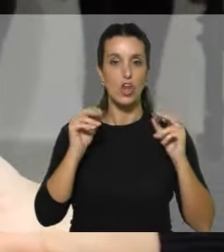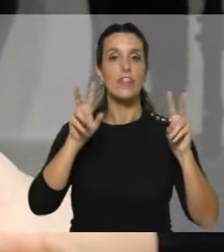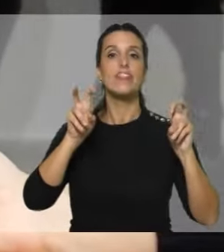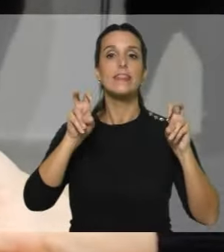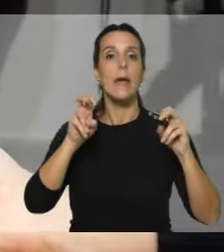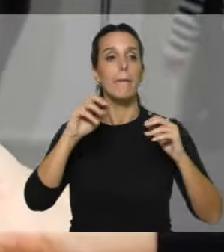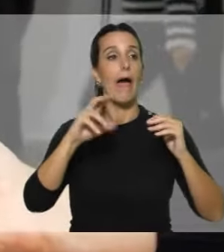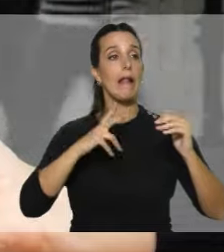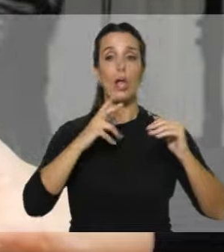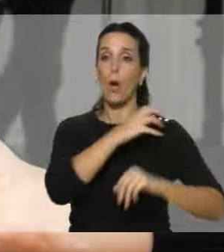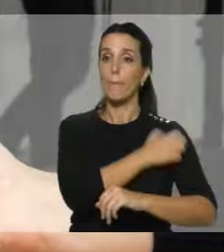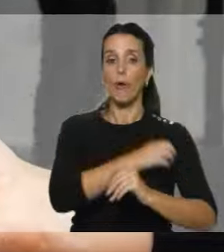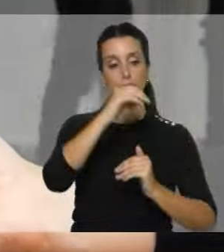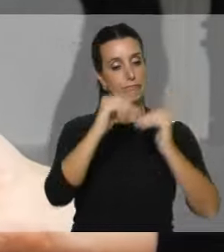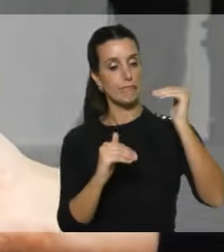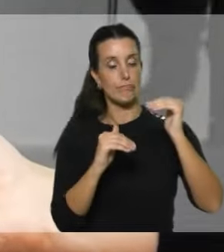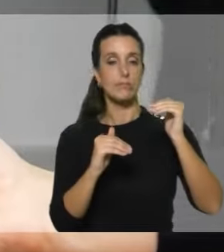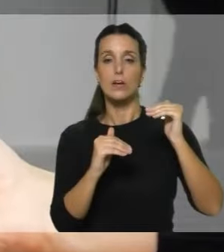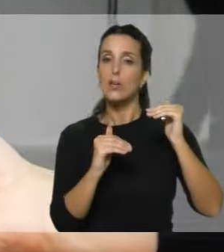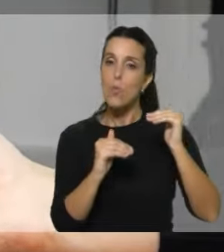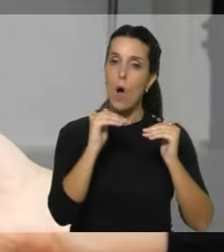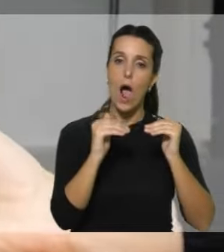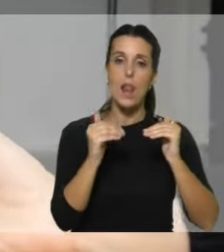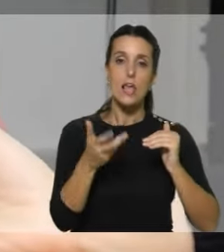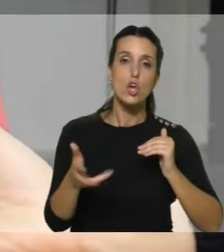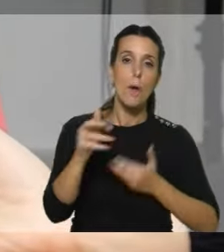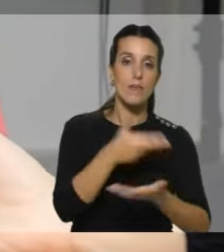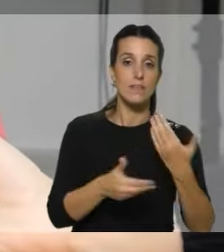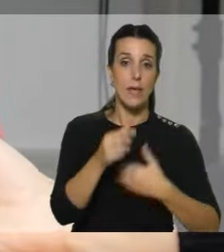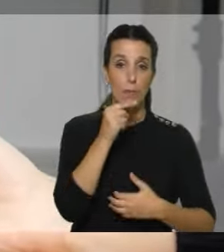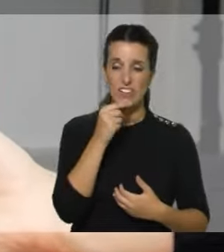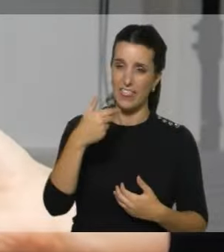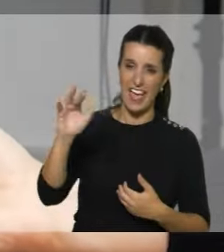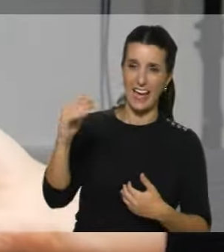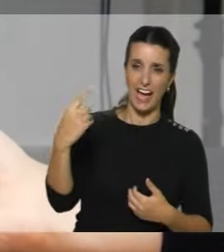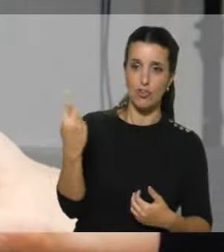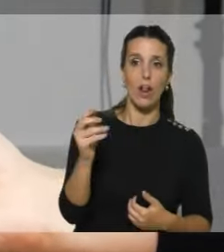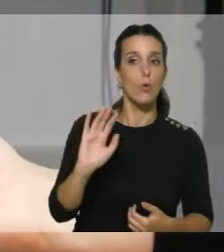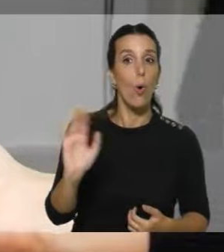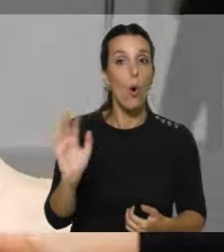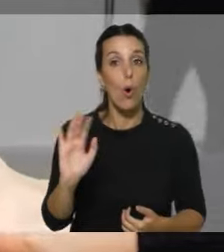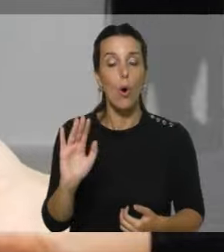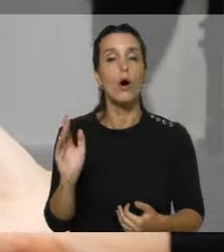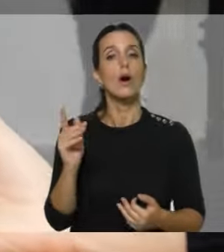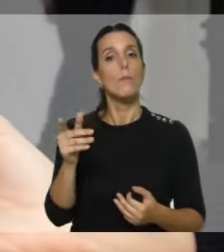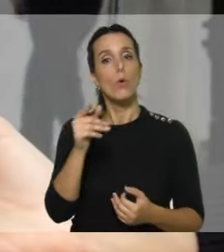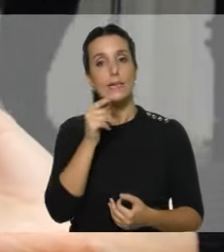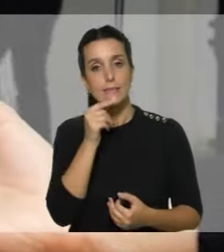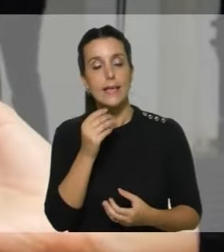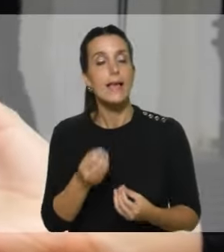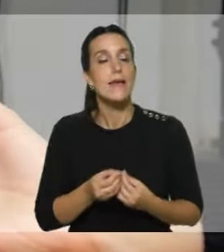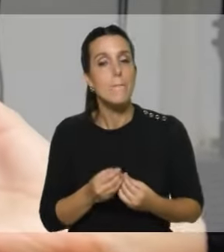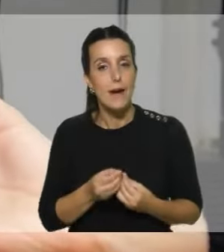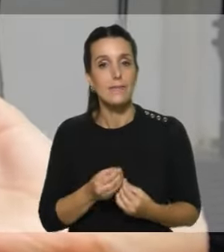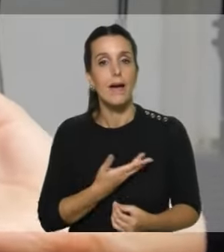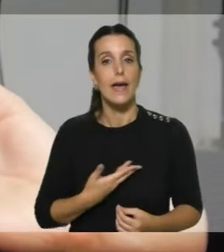y aumentar la convivencia. Y a la policía no la podemos dejar sola. Porque, ¿qué pasa? Cuando